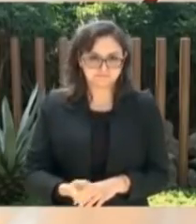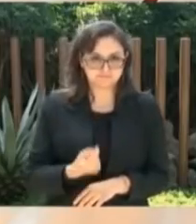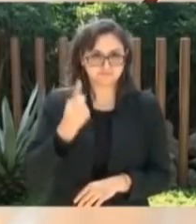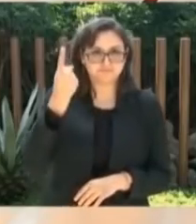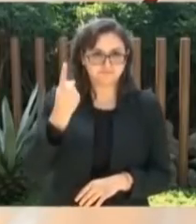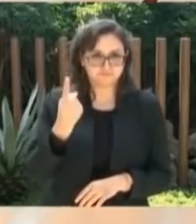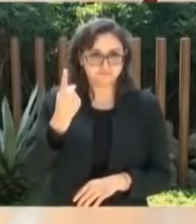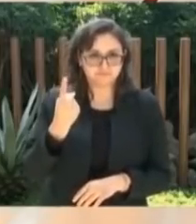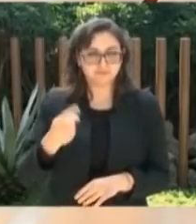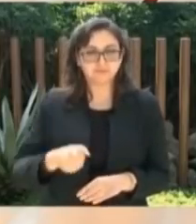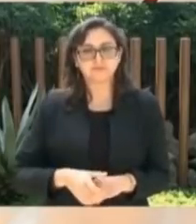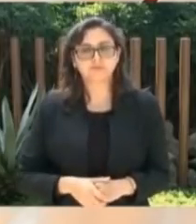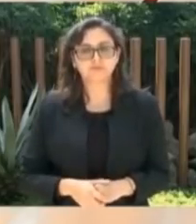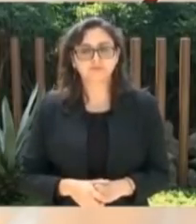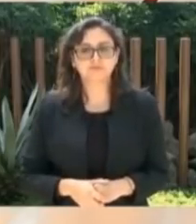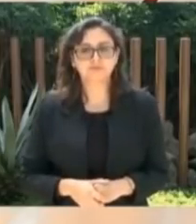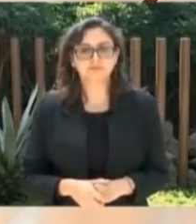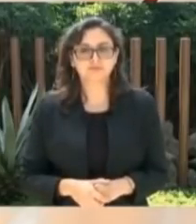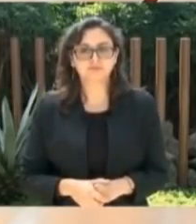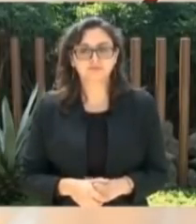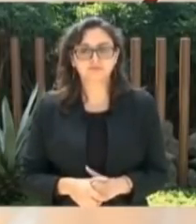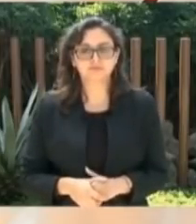que